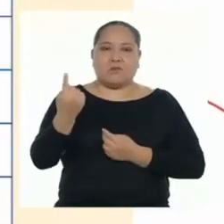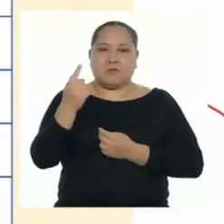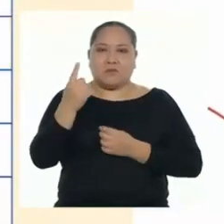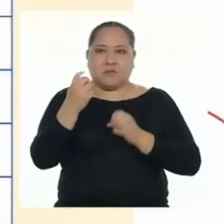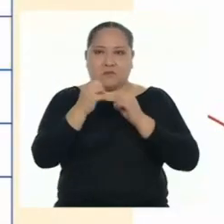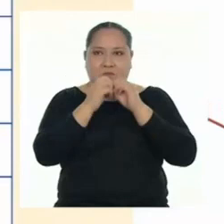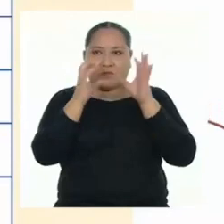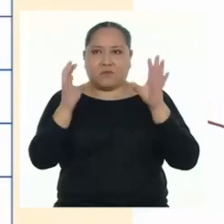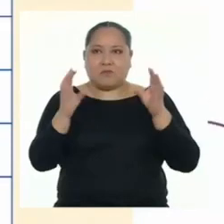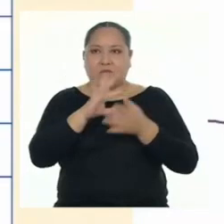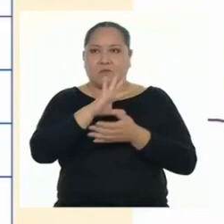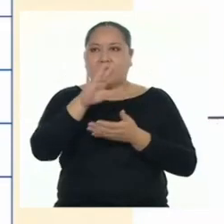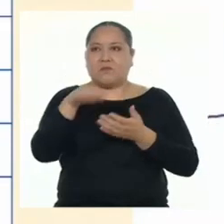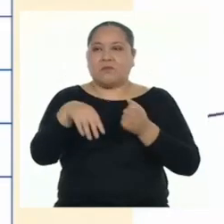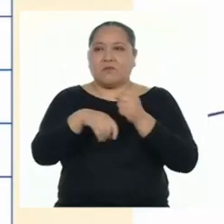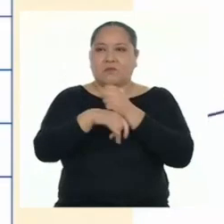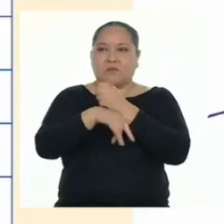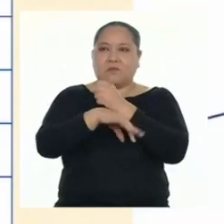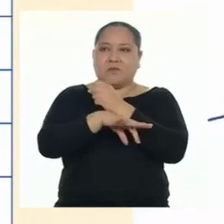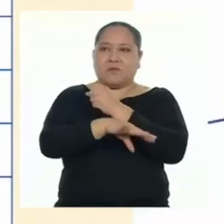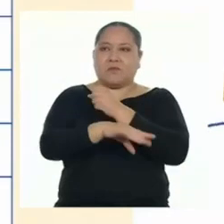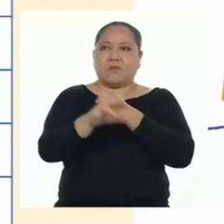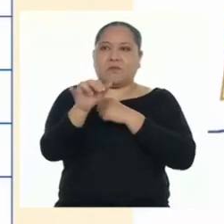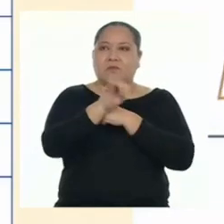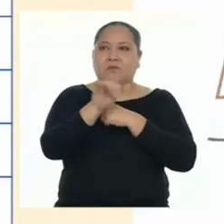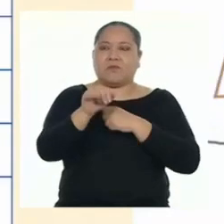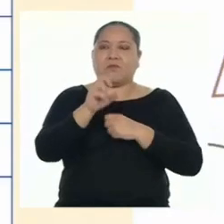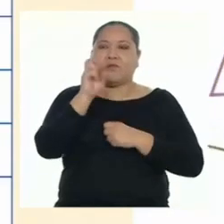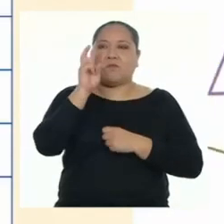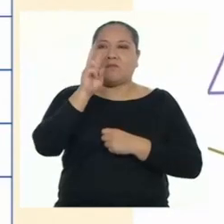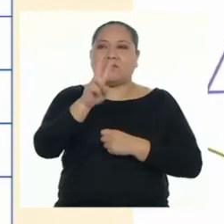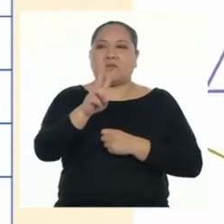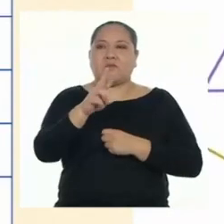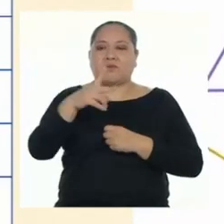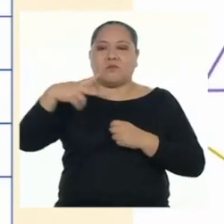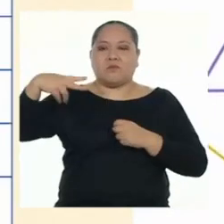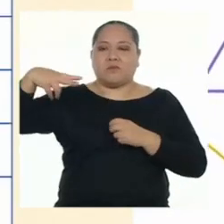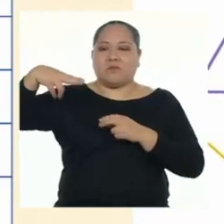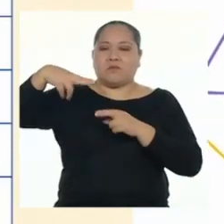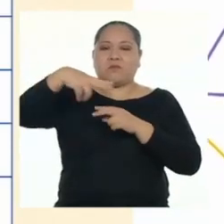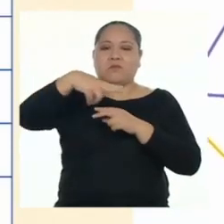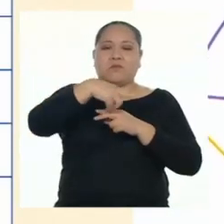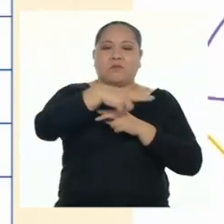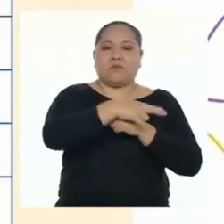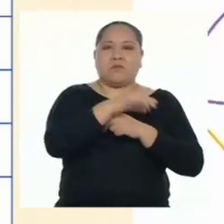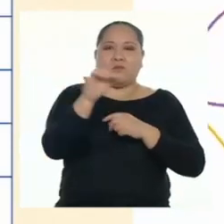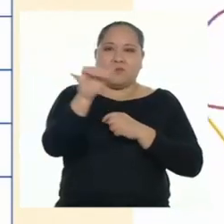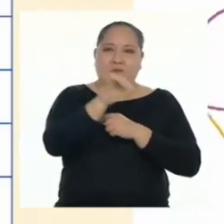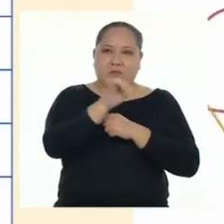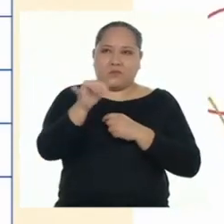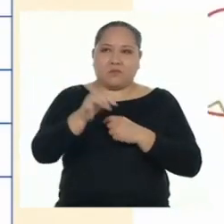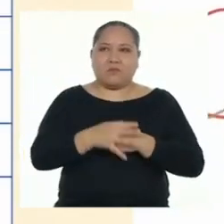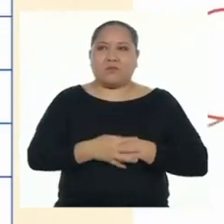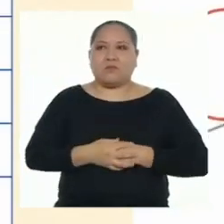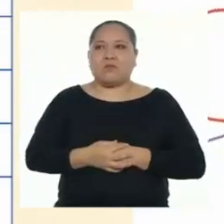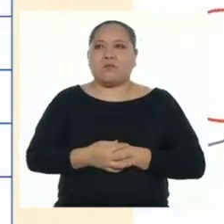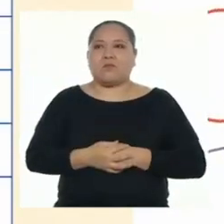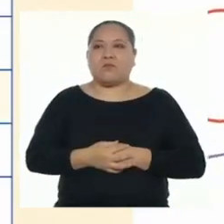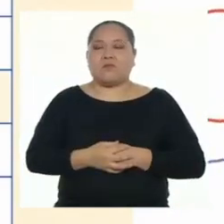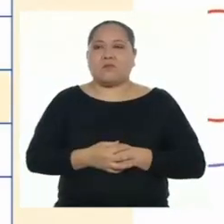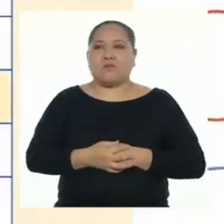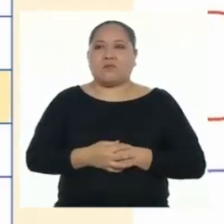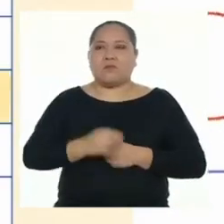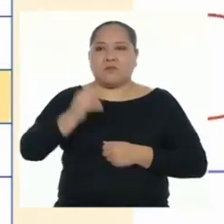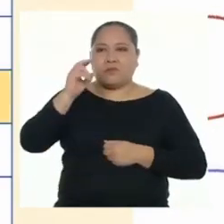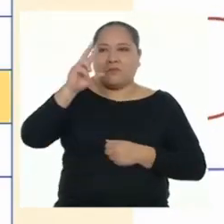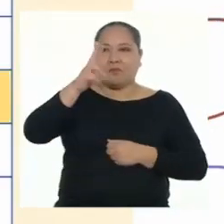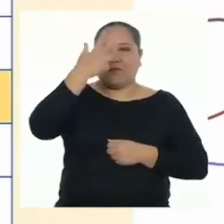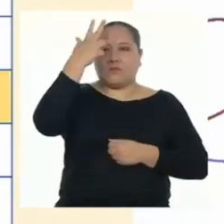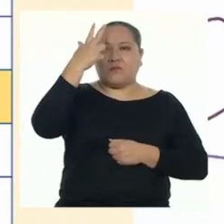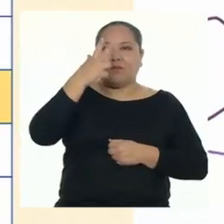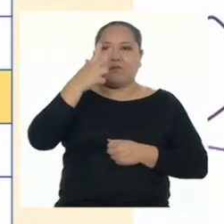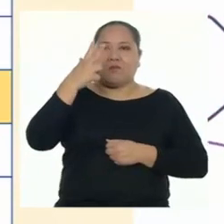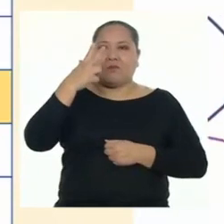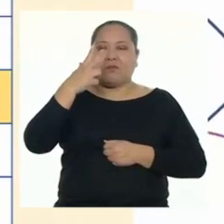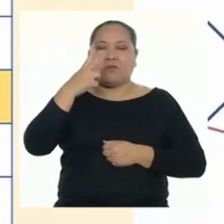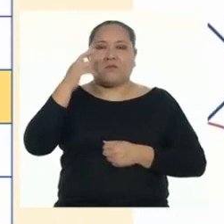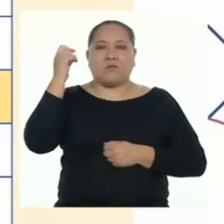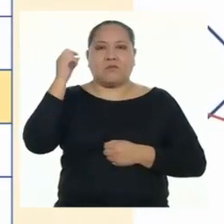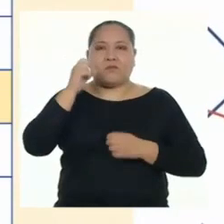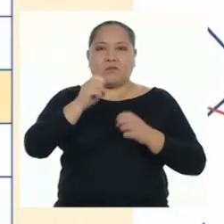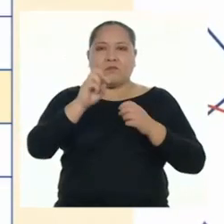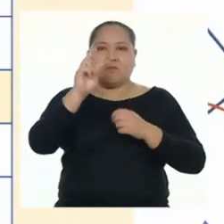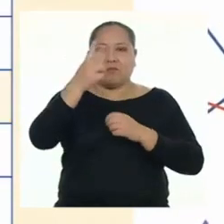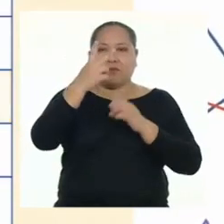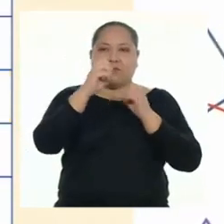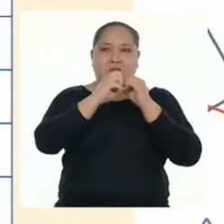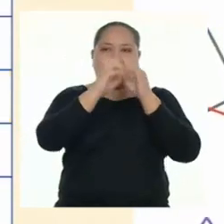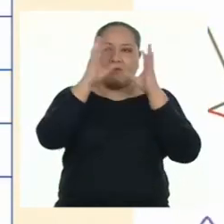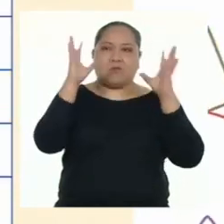día, todas las raíces tienen la misma medida porque corté las raíces todas al mismo tamaño. En la tercera fila, es el segundo